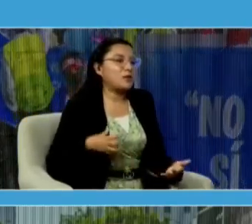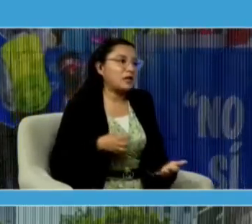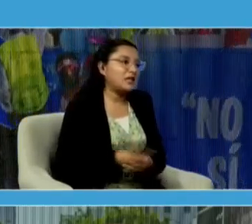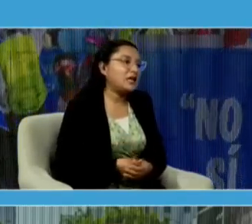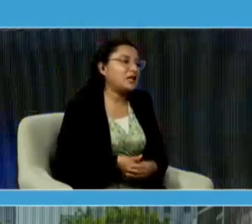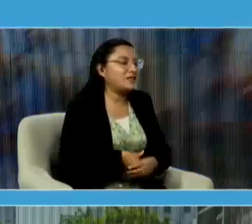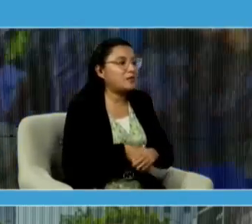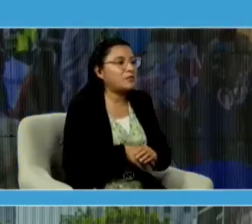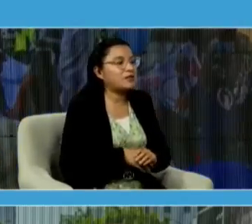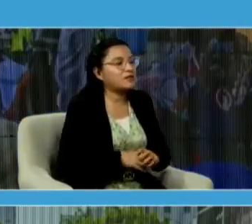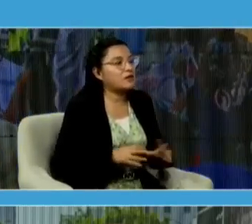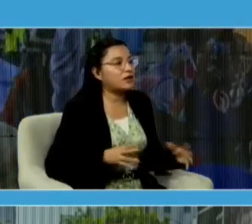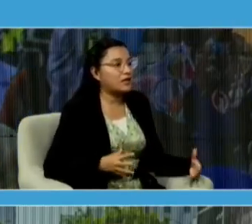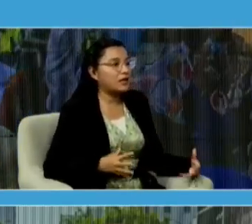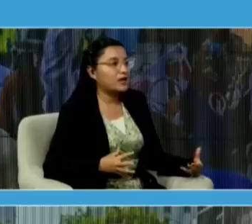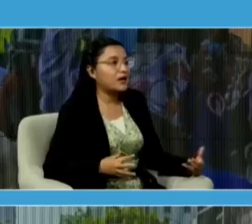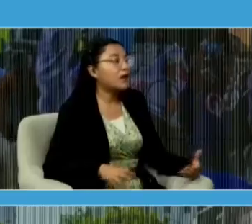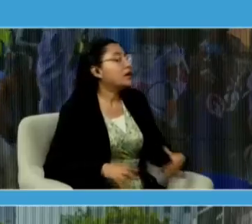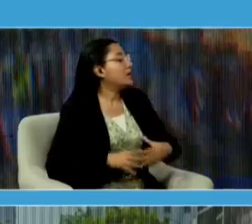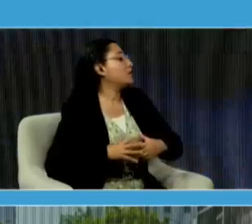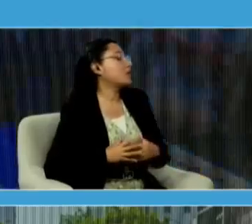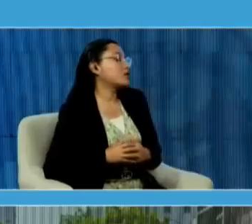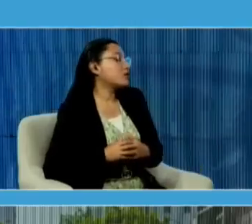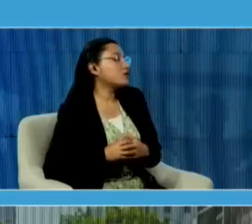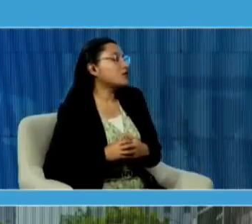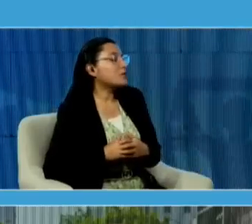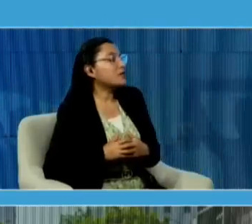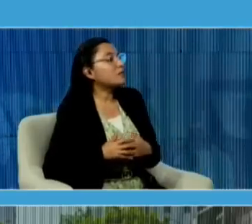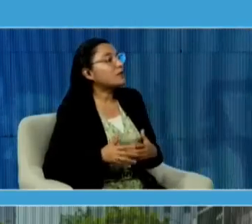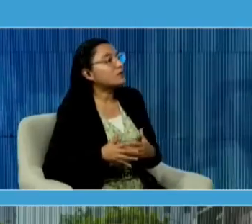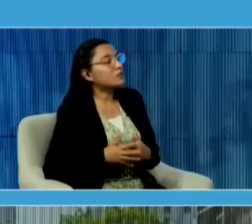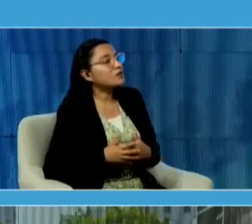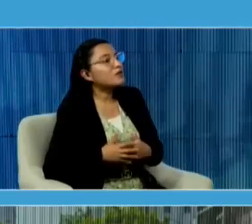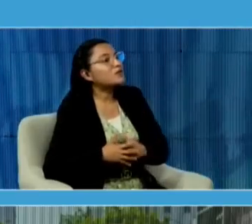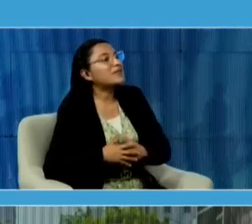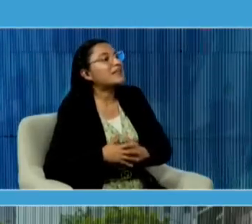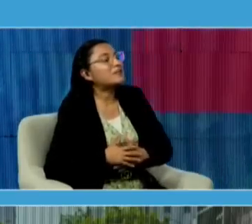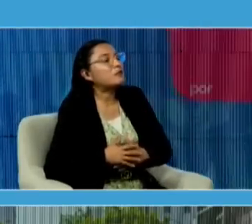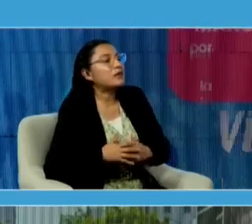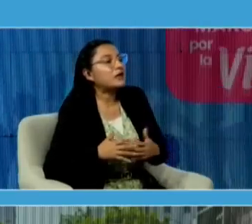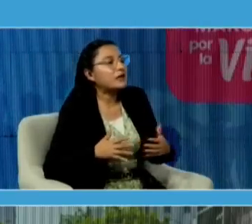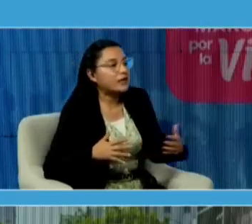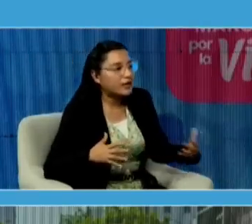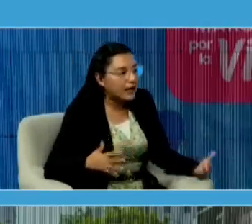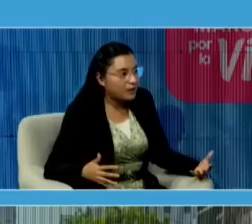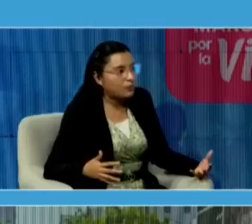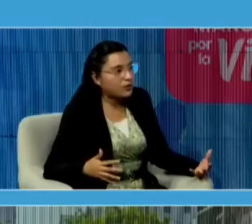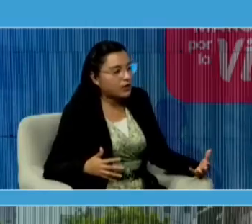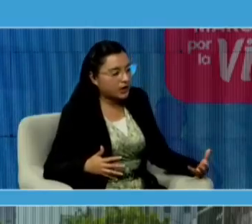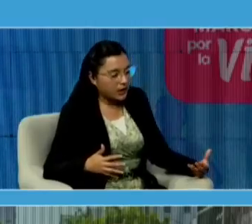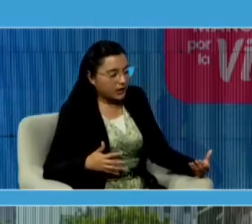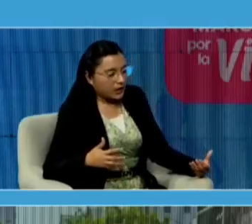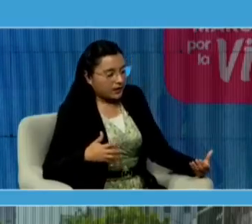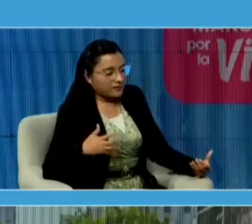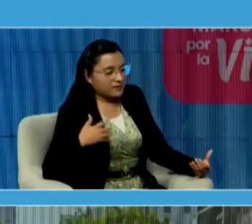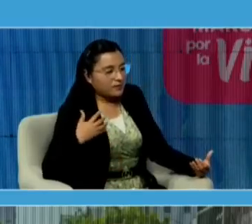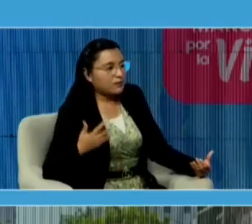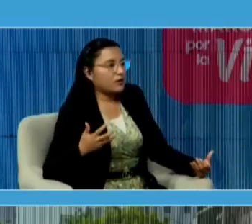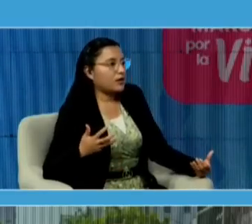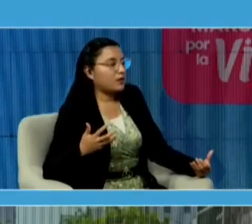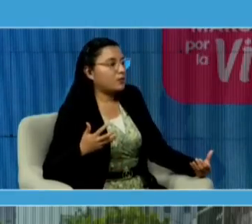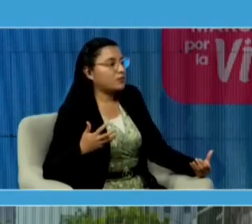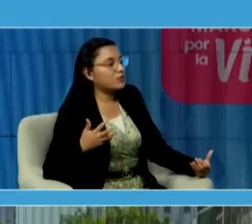ustedes pueden venir y simplemente hacer lo que quieran. Y sobre todo, no solamente el Perú, estamos hablando de Latinoamérica en general, porque